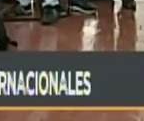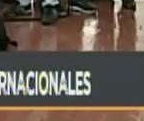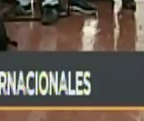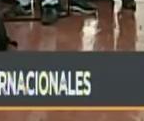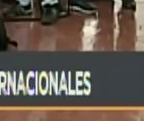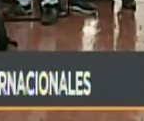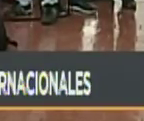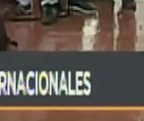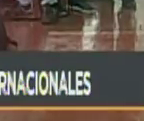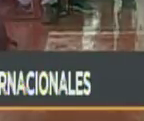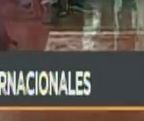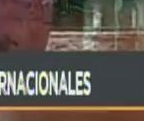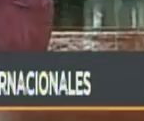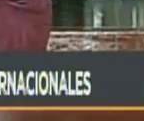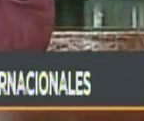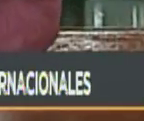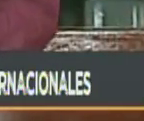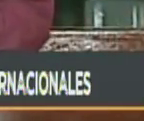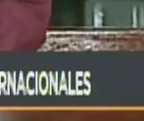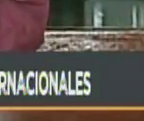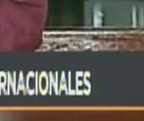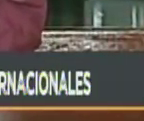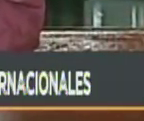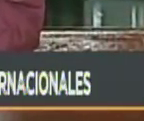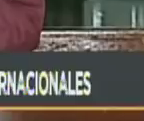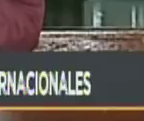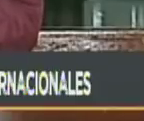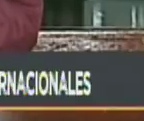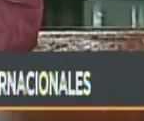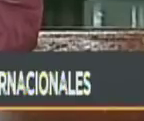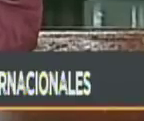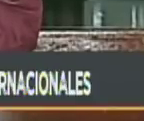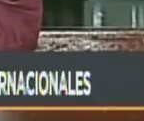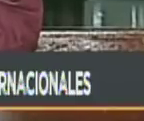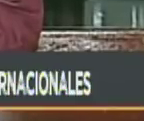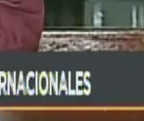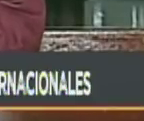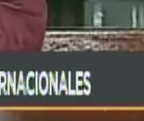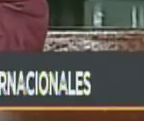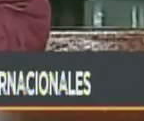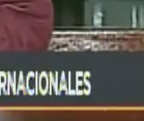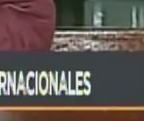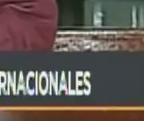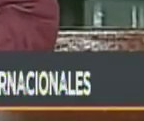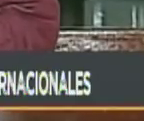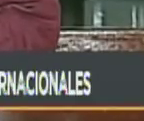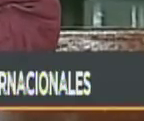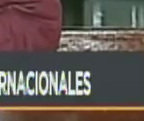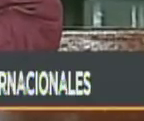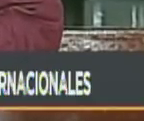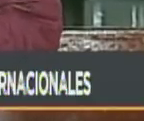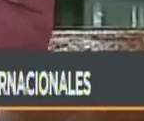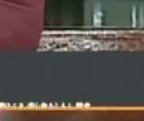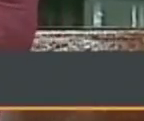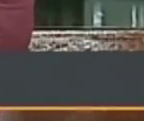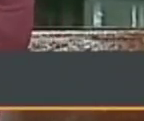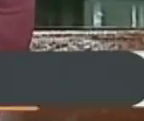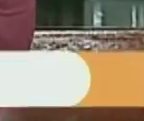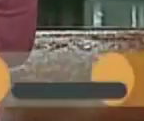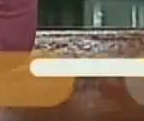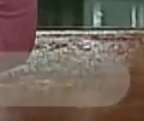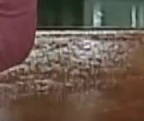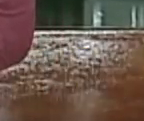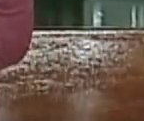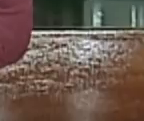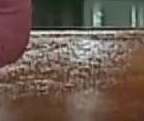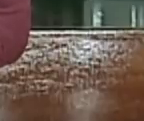de unión al nuevo presidente del Consejo de Estados y de Ministros de